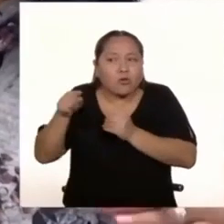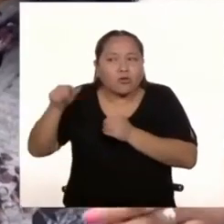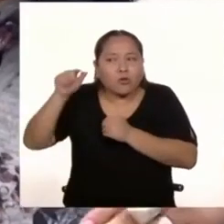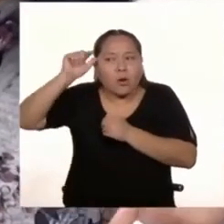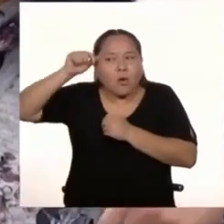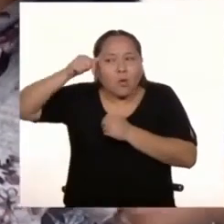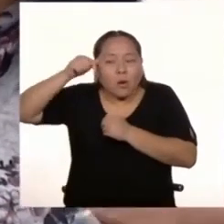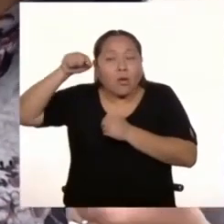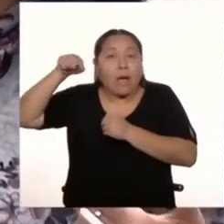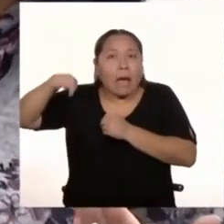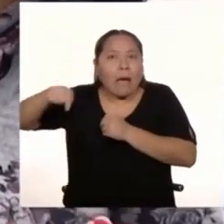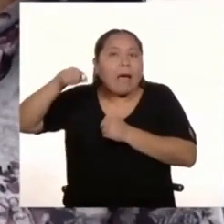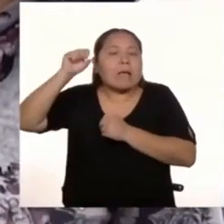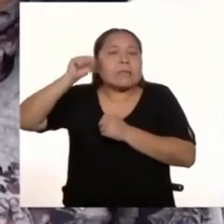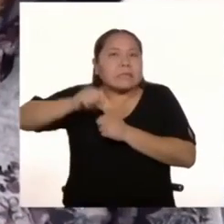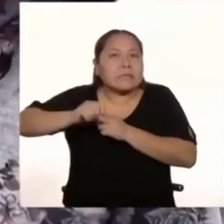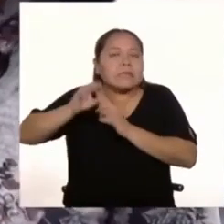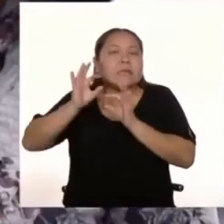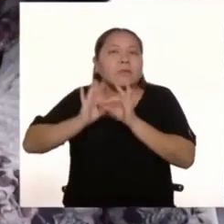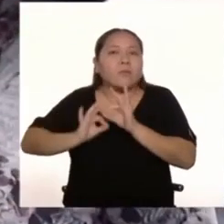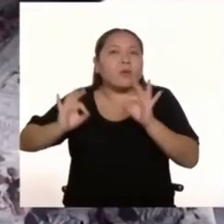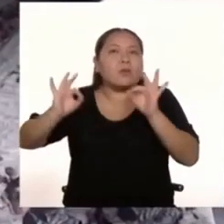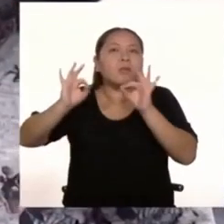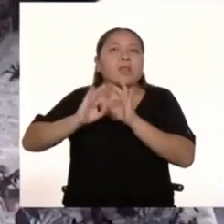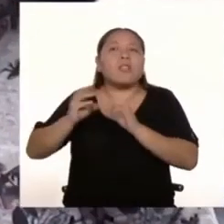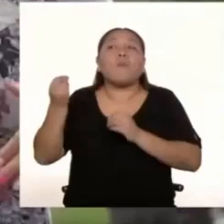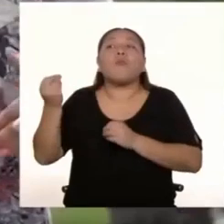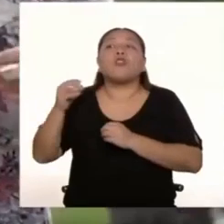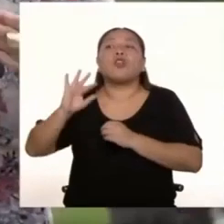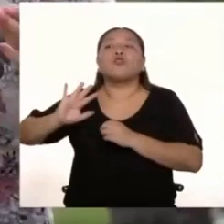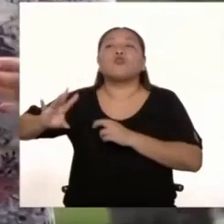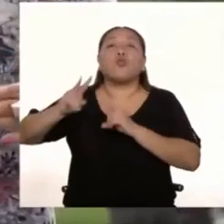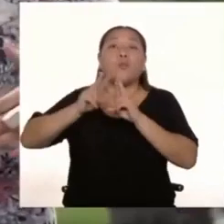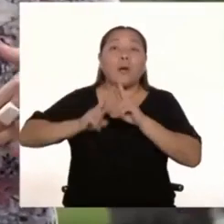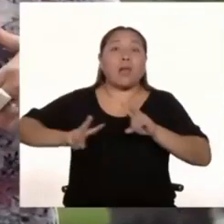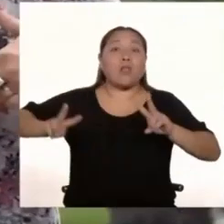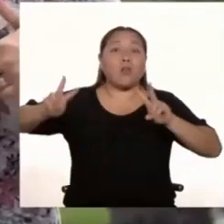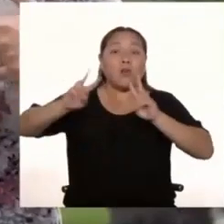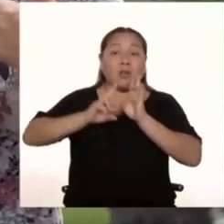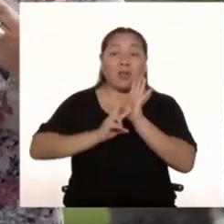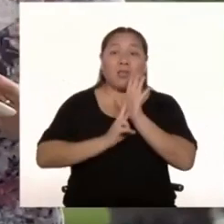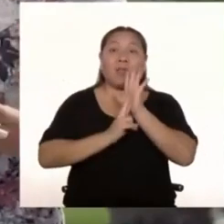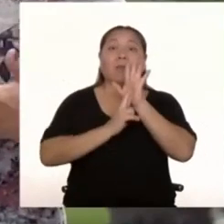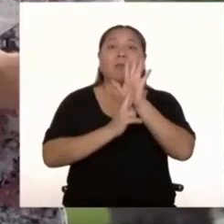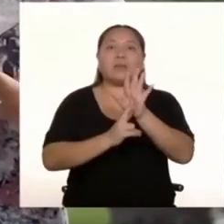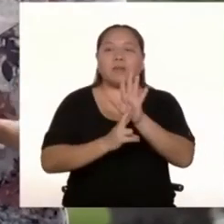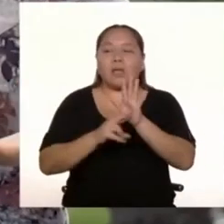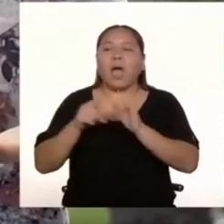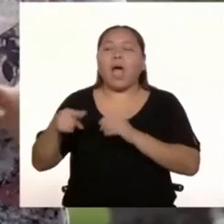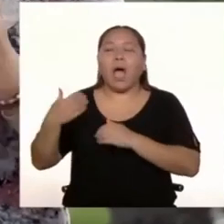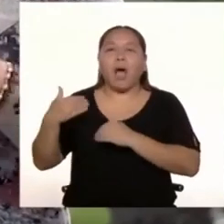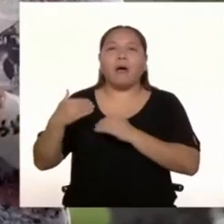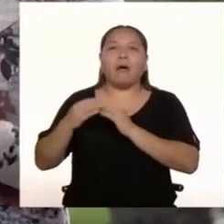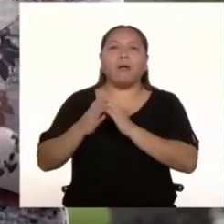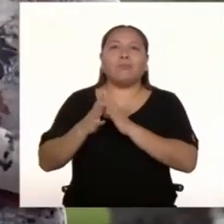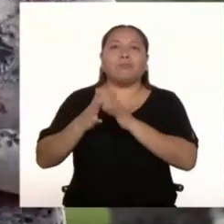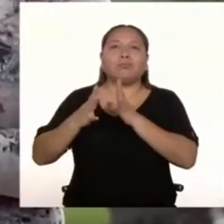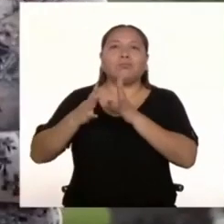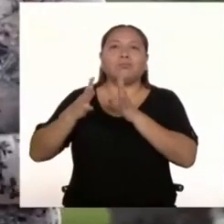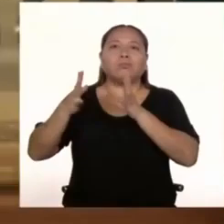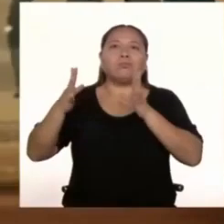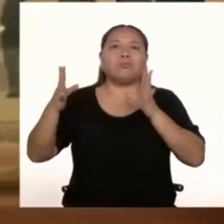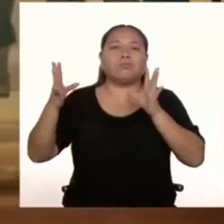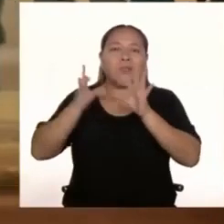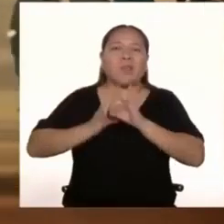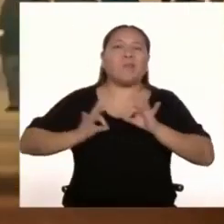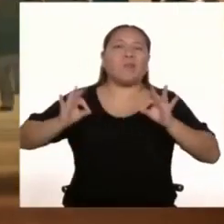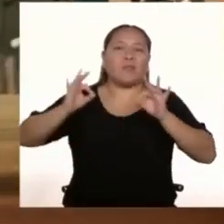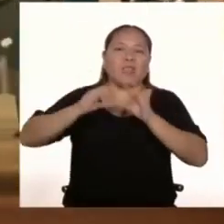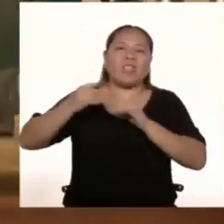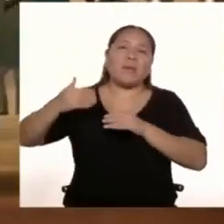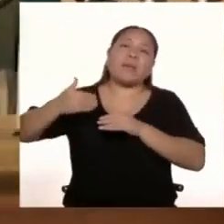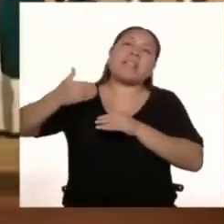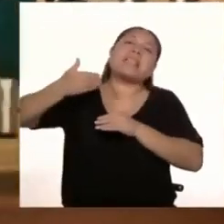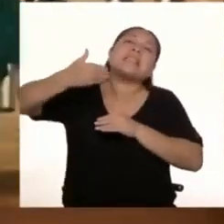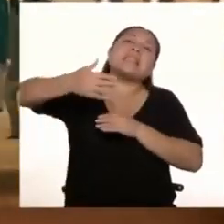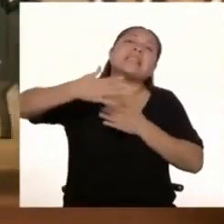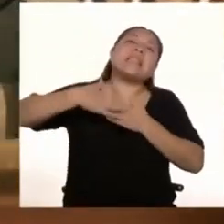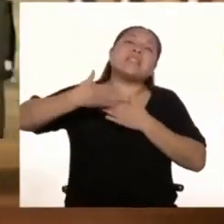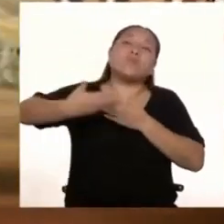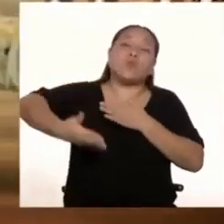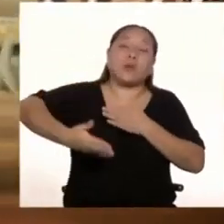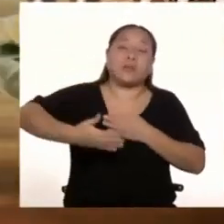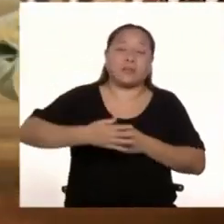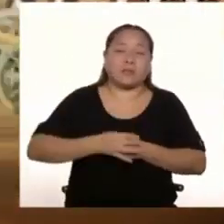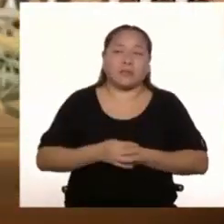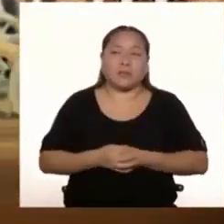creciendo conforme los valores que ellos van a representar van a ser más importantes para las sociedades entonces.